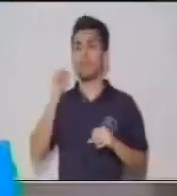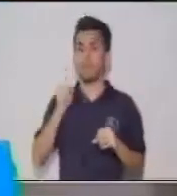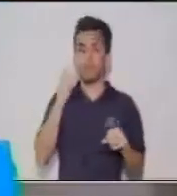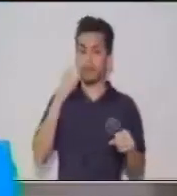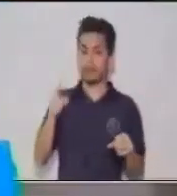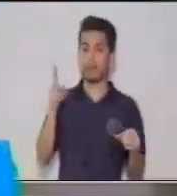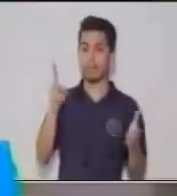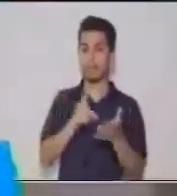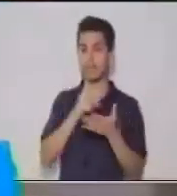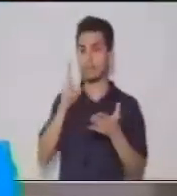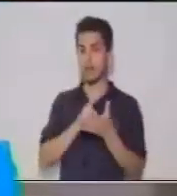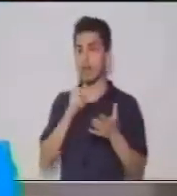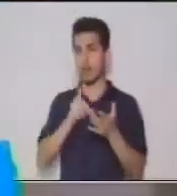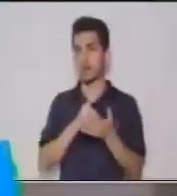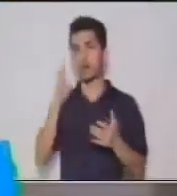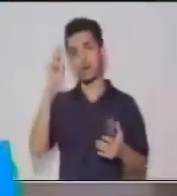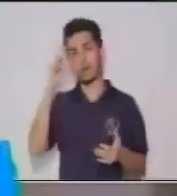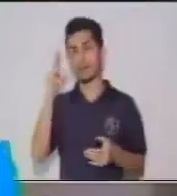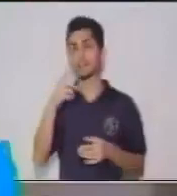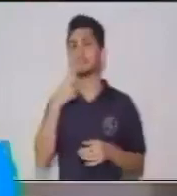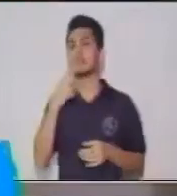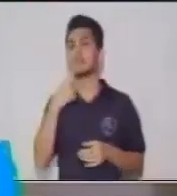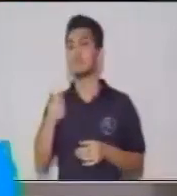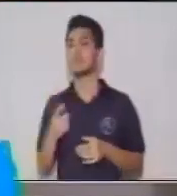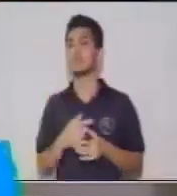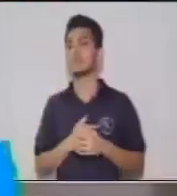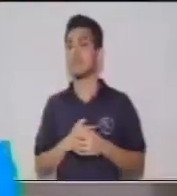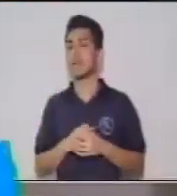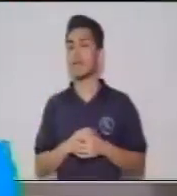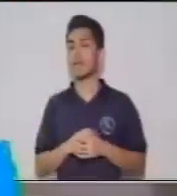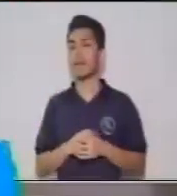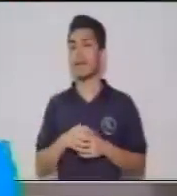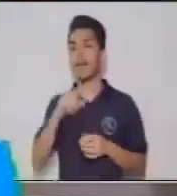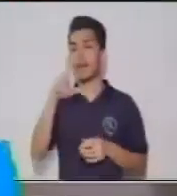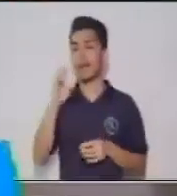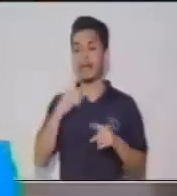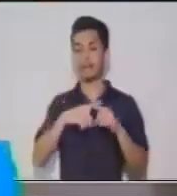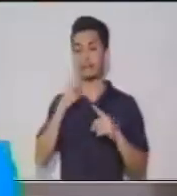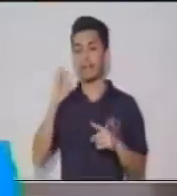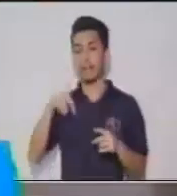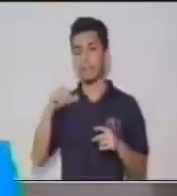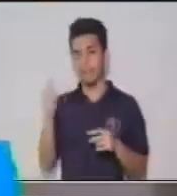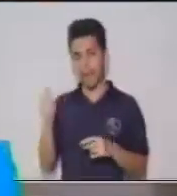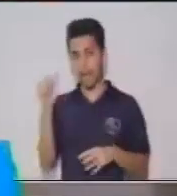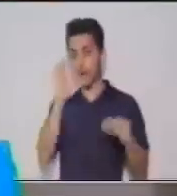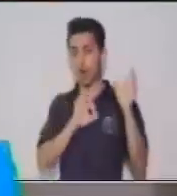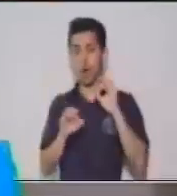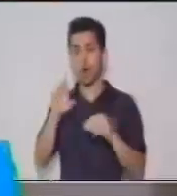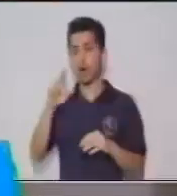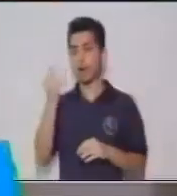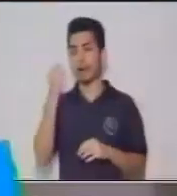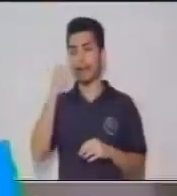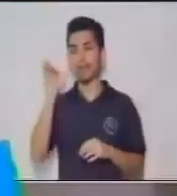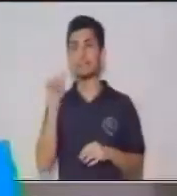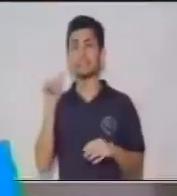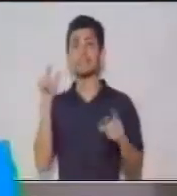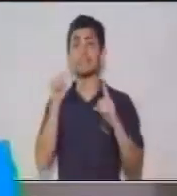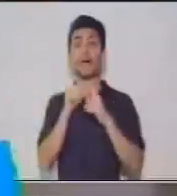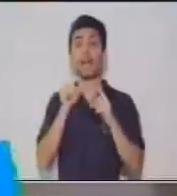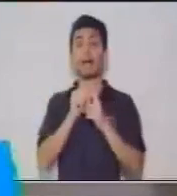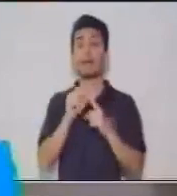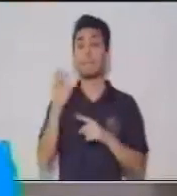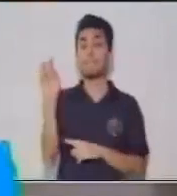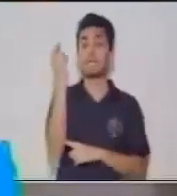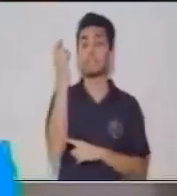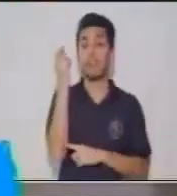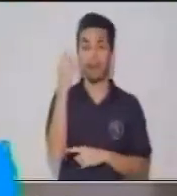al diccionario. Recuérdense que nos dice que en el lexema o raíz, la palabra principal la vamos a encontrar el